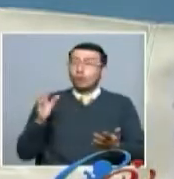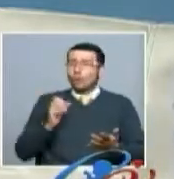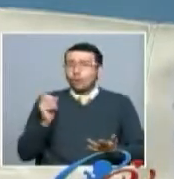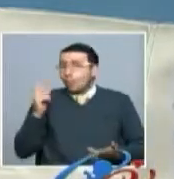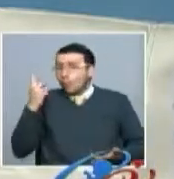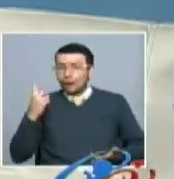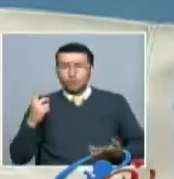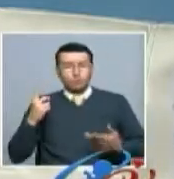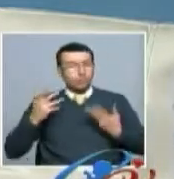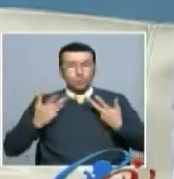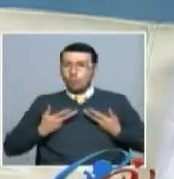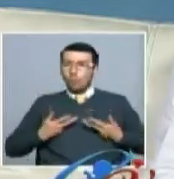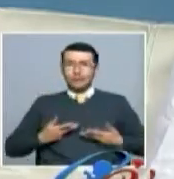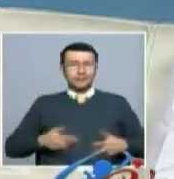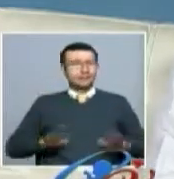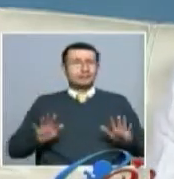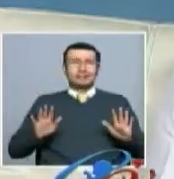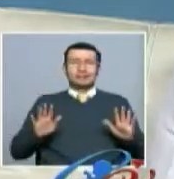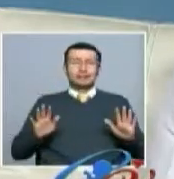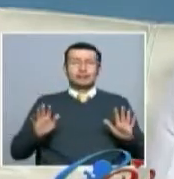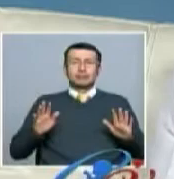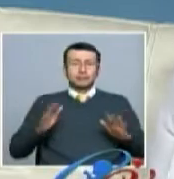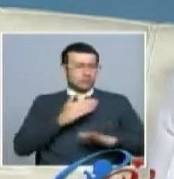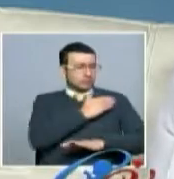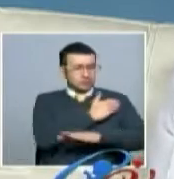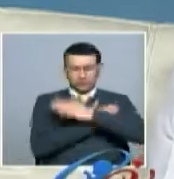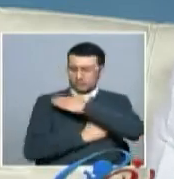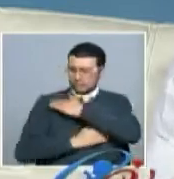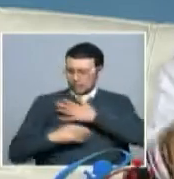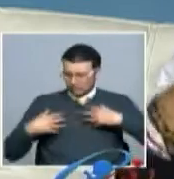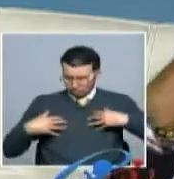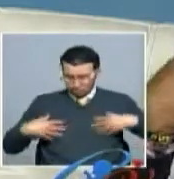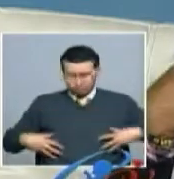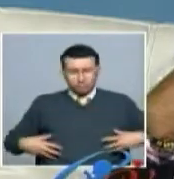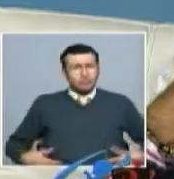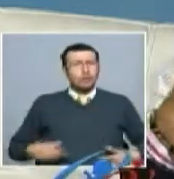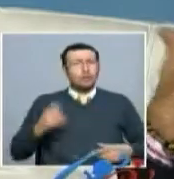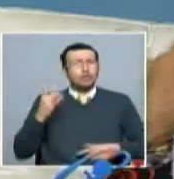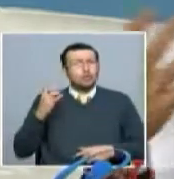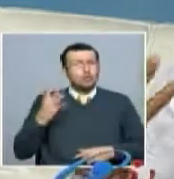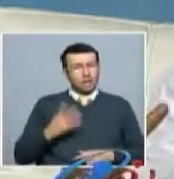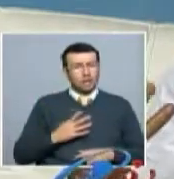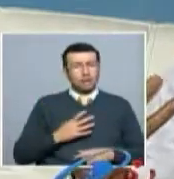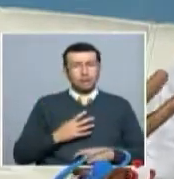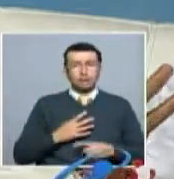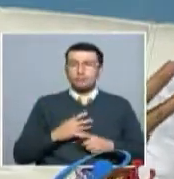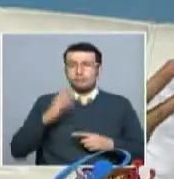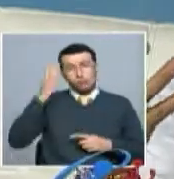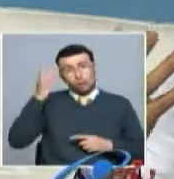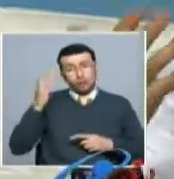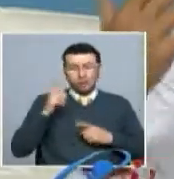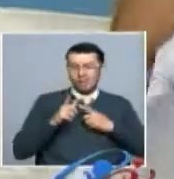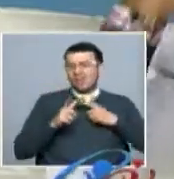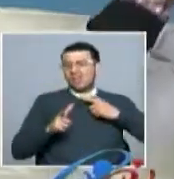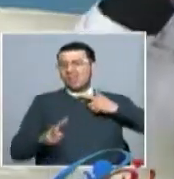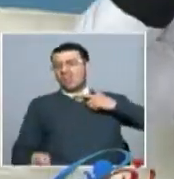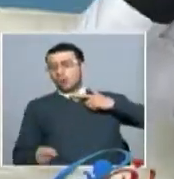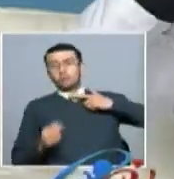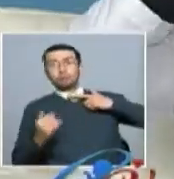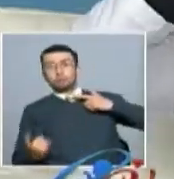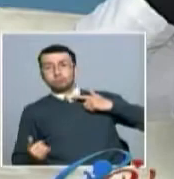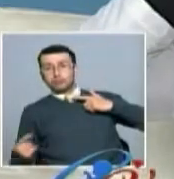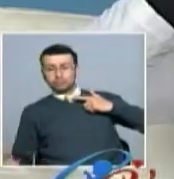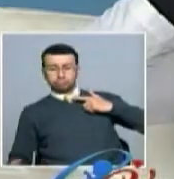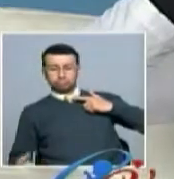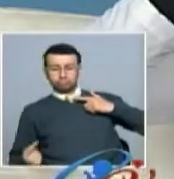miembros superiores o satélites del cuerpo tienen un origen distantes, para que ustedes